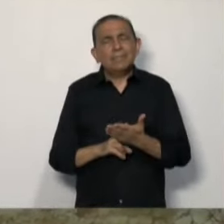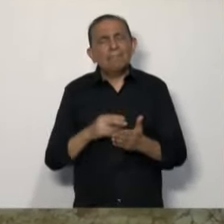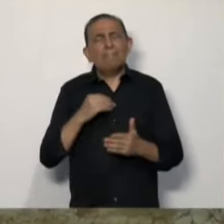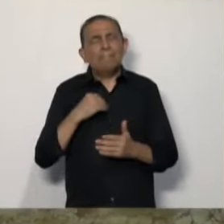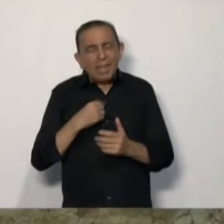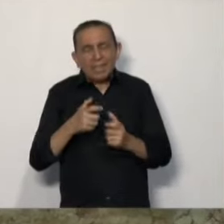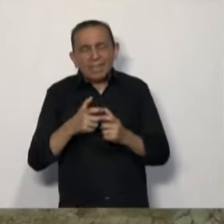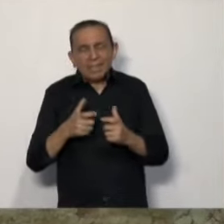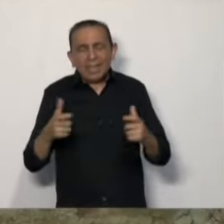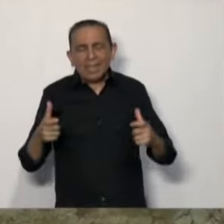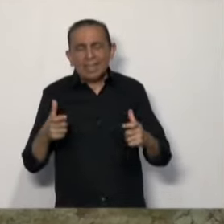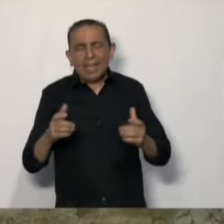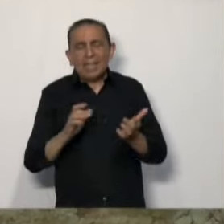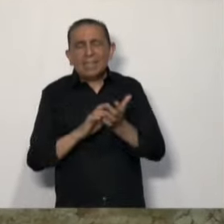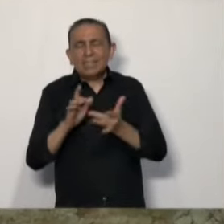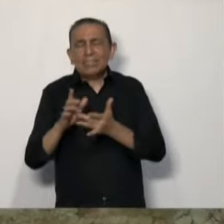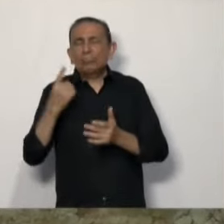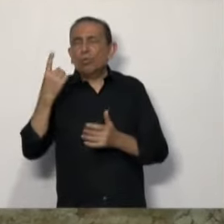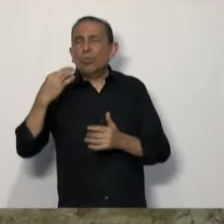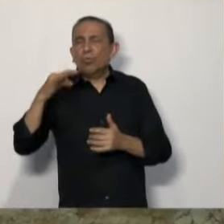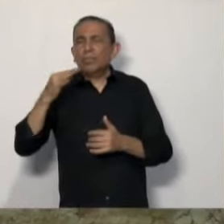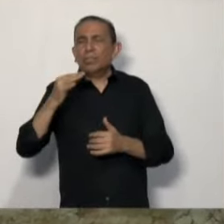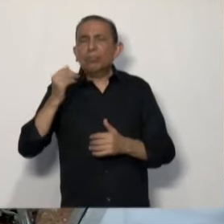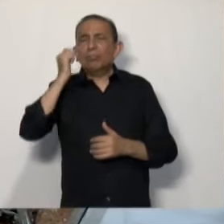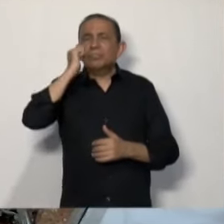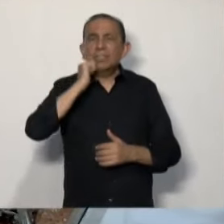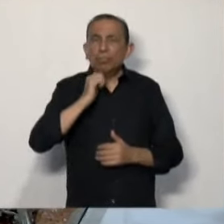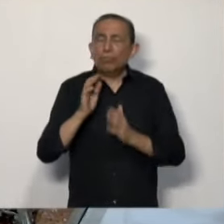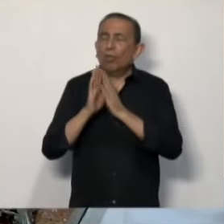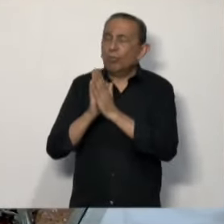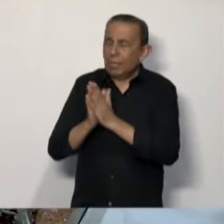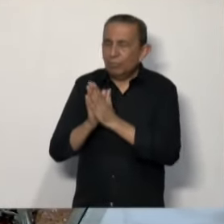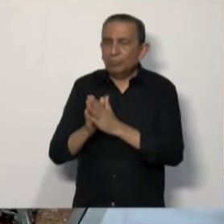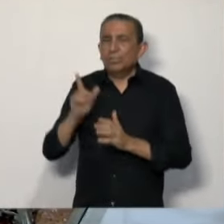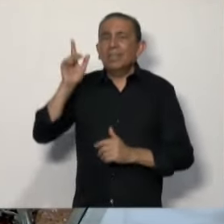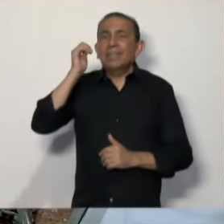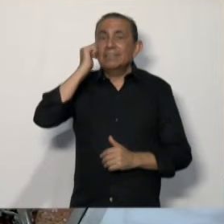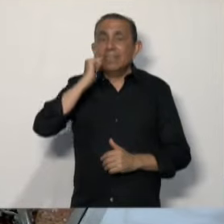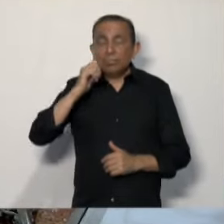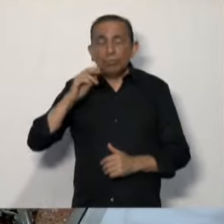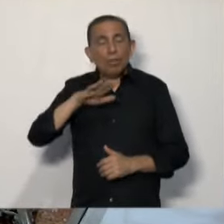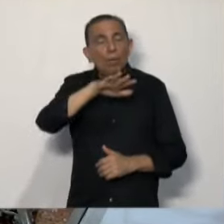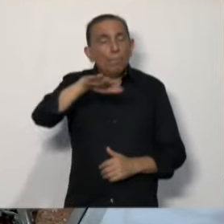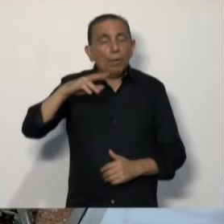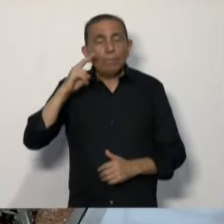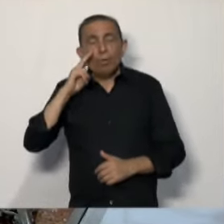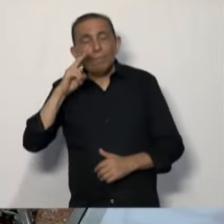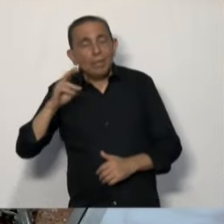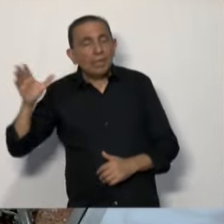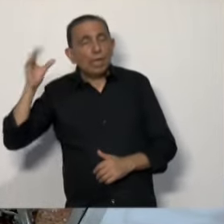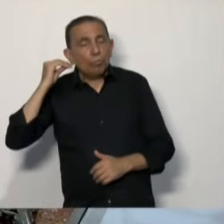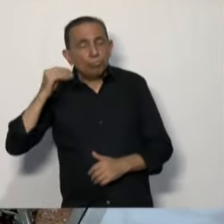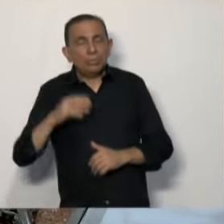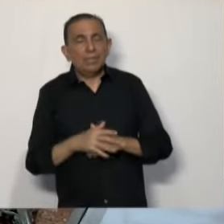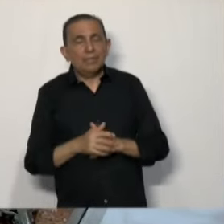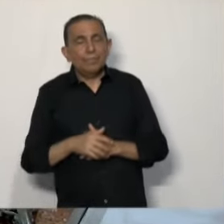Jesucristo, nuestro único Señor. Oremos. Señor, escucha a tu pueblo. Señor, escucha a tu pueblo que te